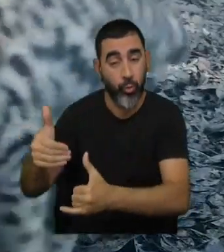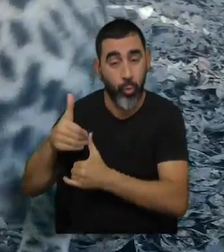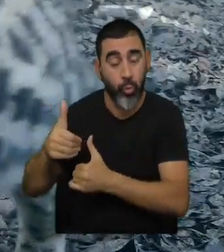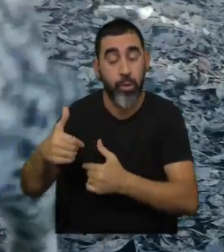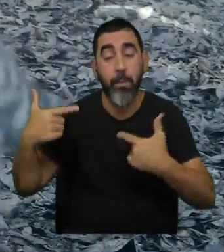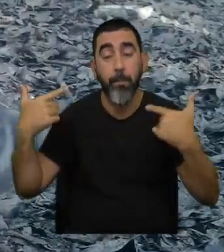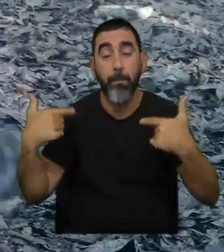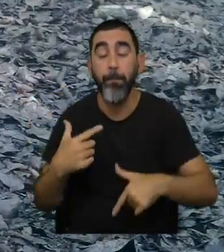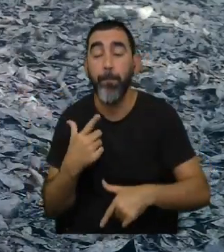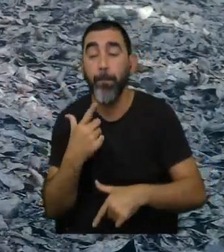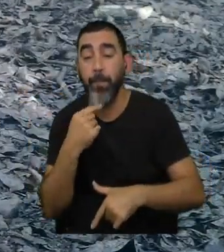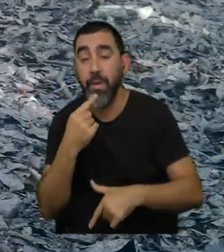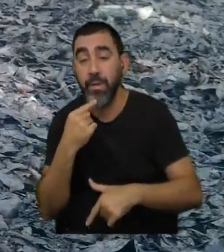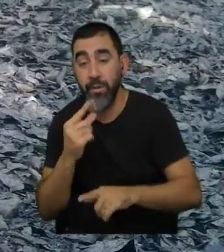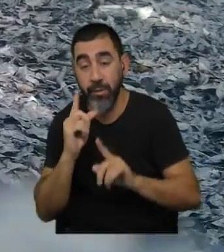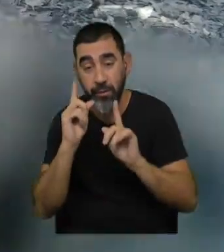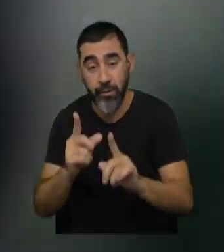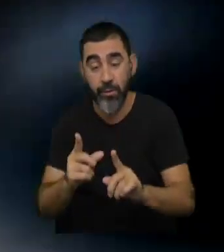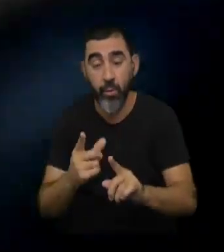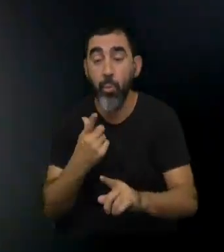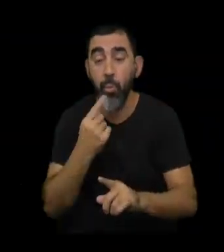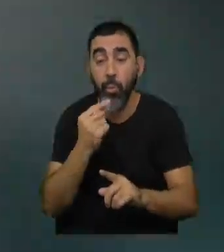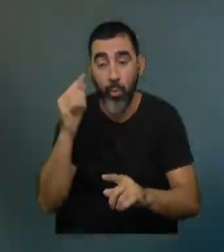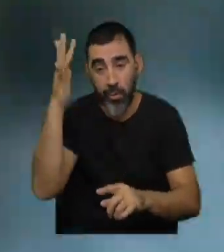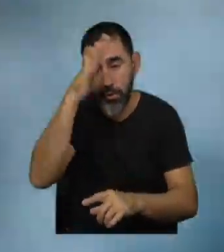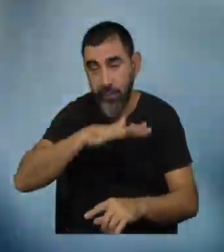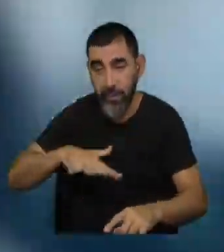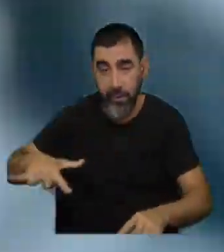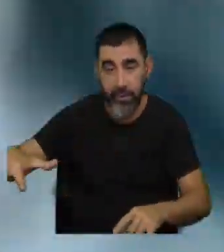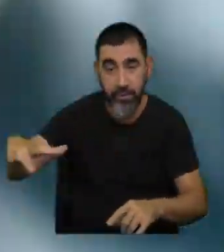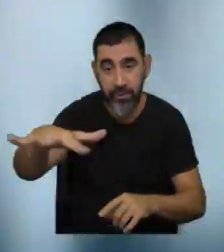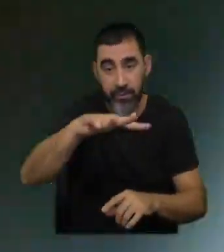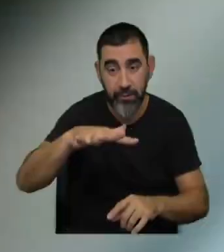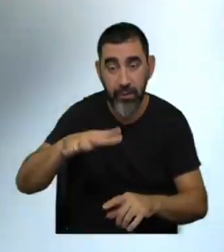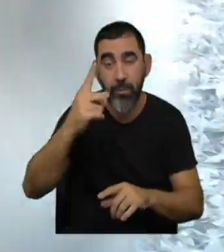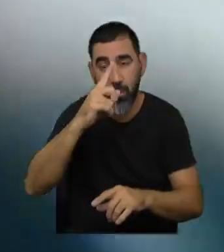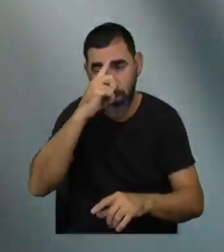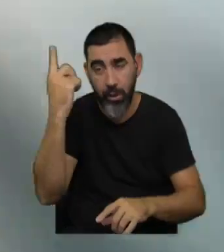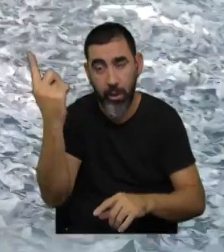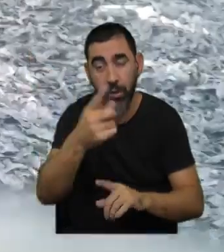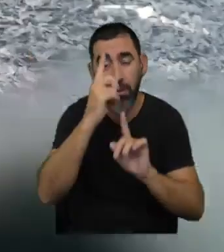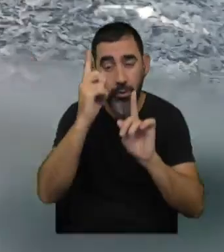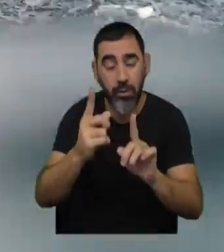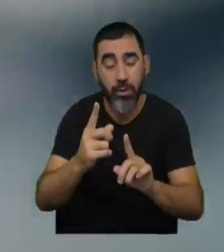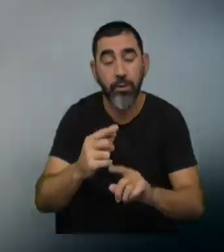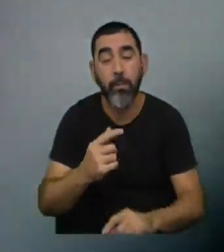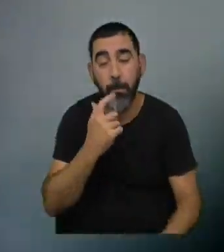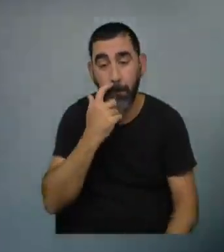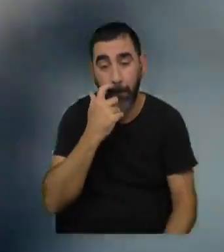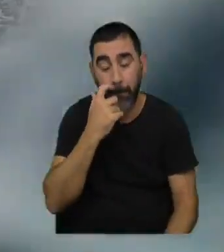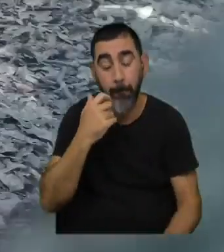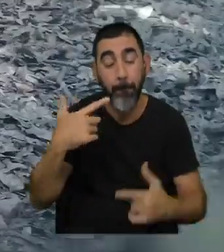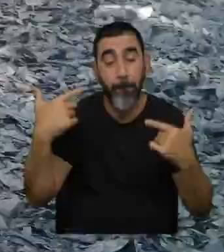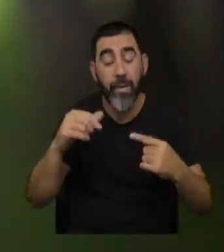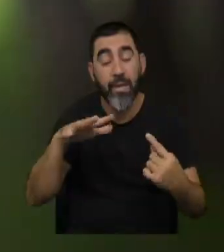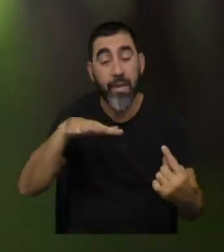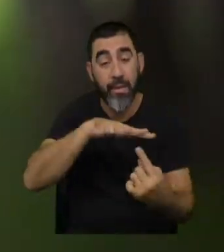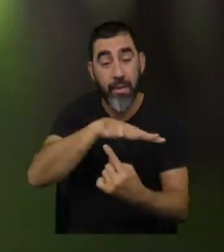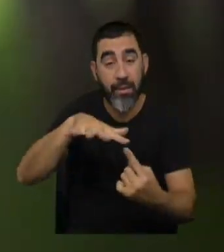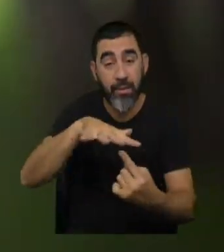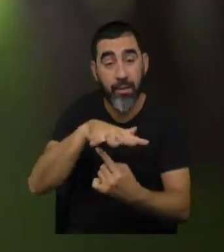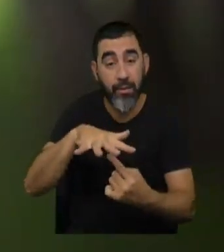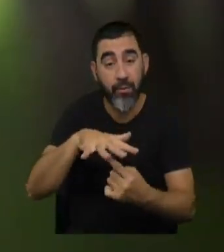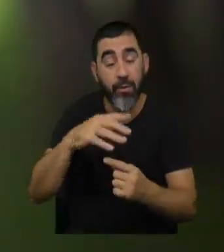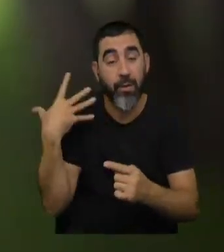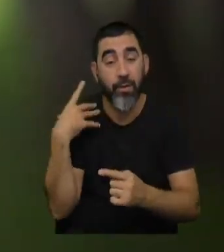Ministerio del Interior, a través en particular de la Policía Rural, pero en los casos internacionales también actúa la Interpol, el Ministerio de Ambiente y